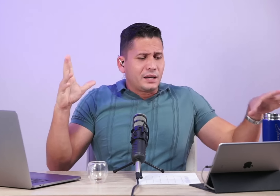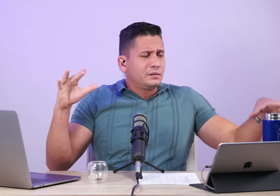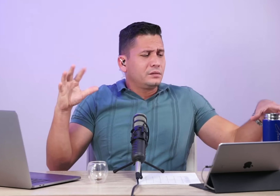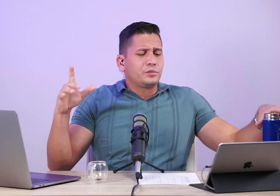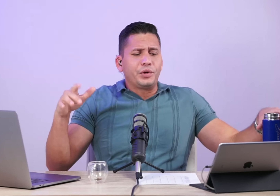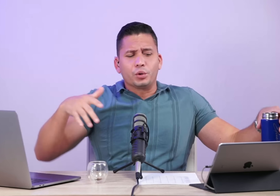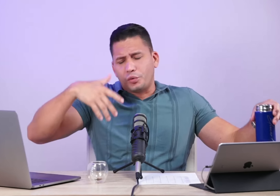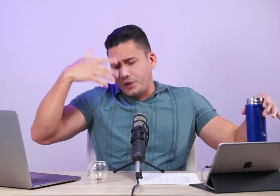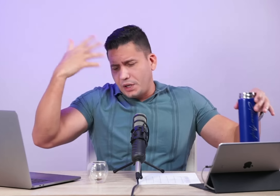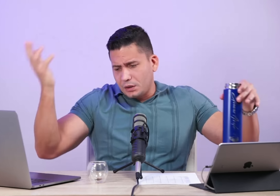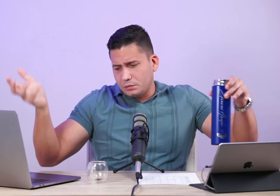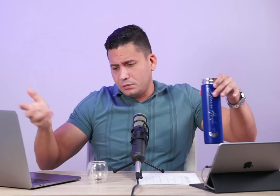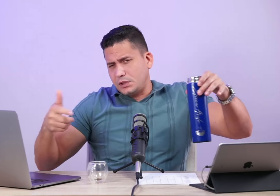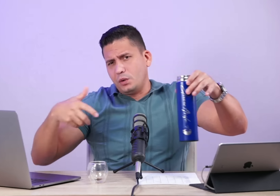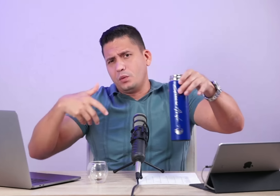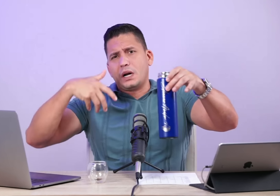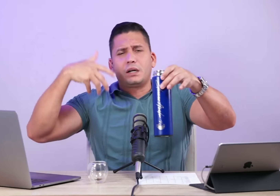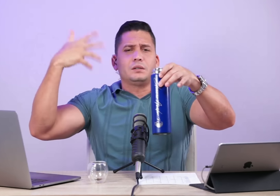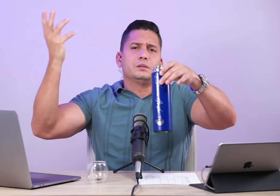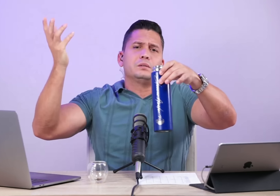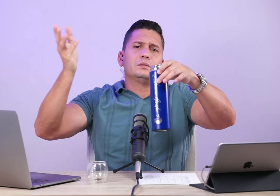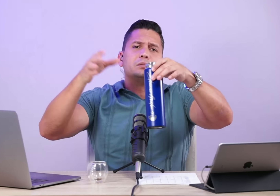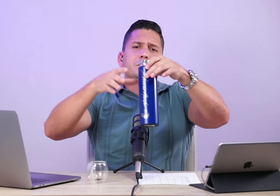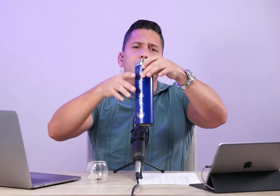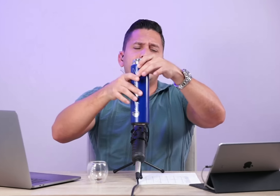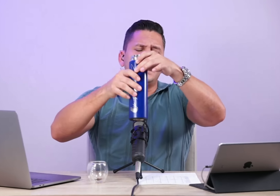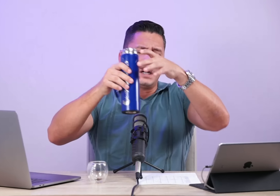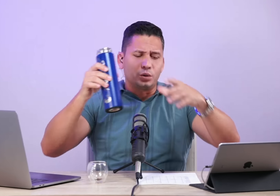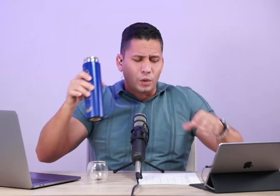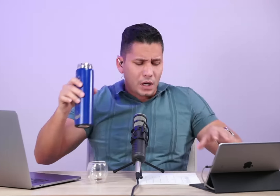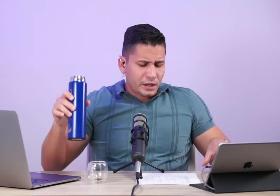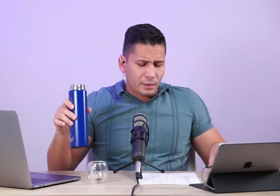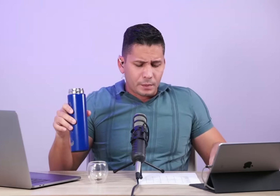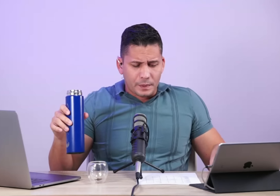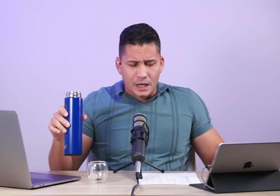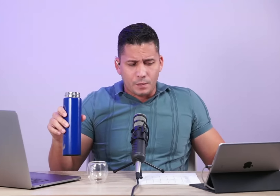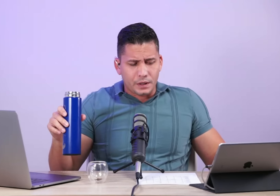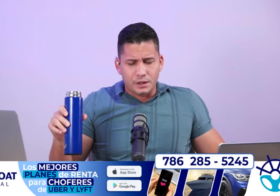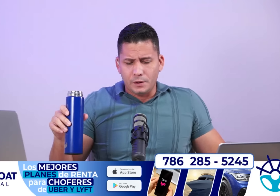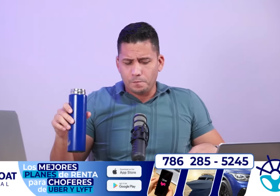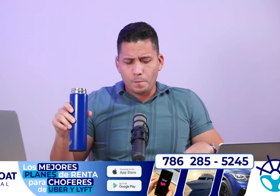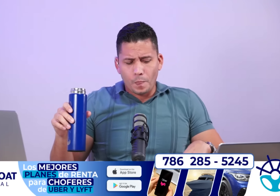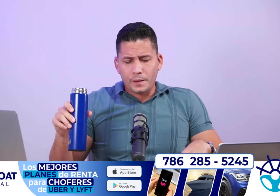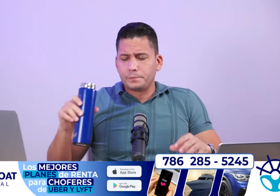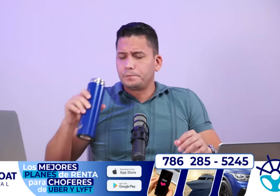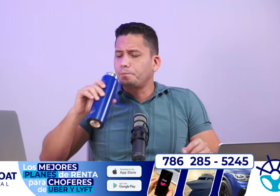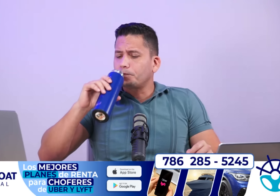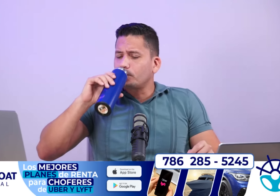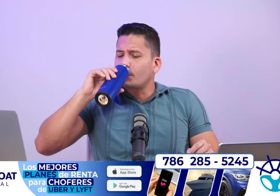gran filosofía de un gran intelectual déjame prepararme